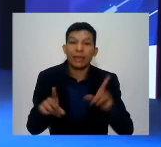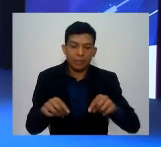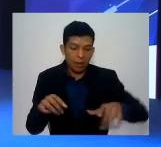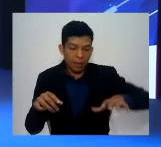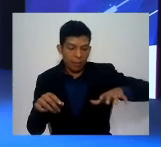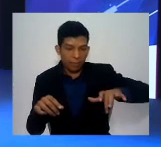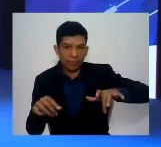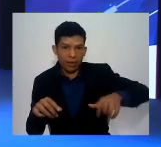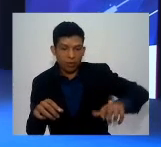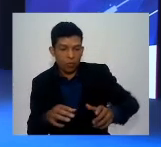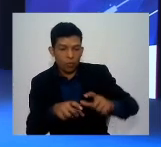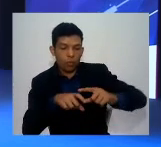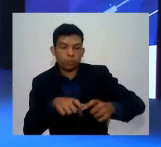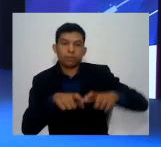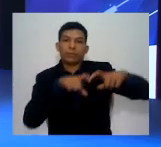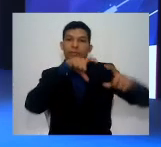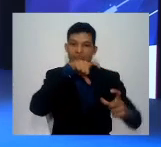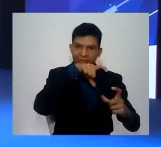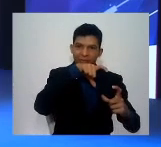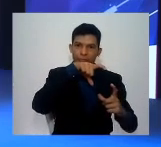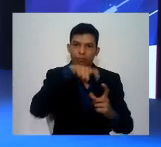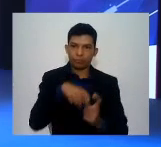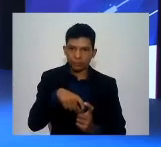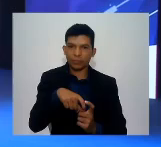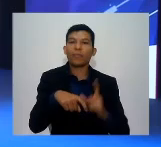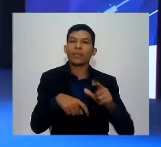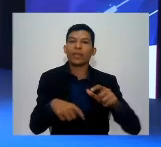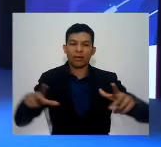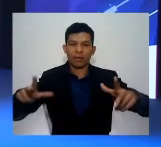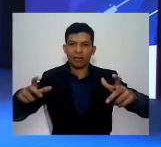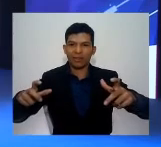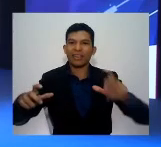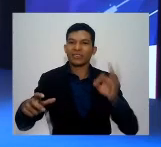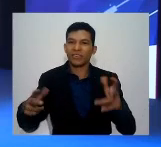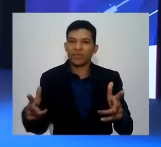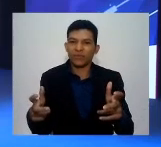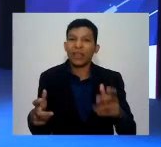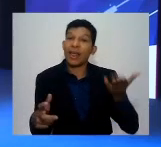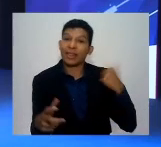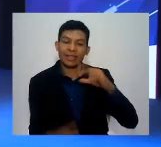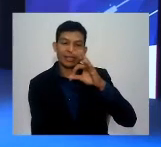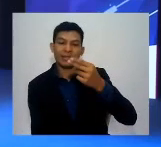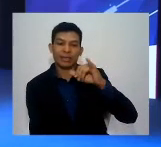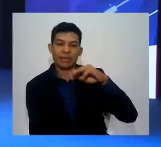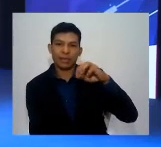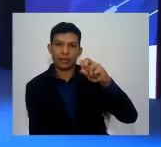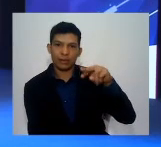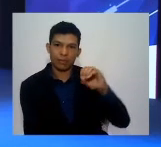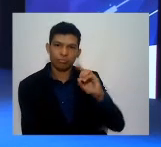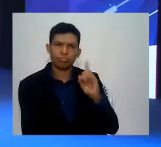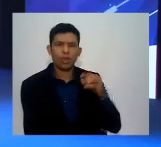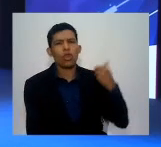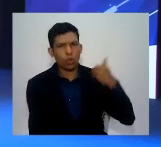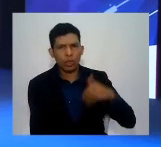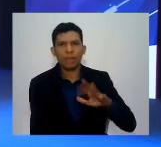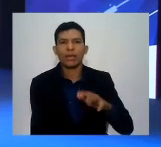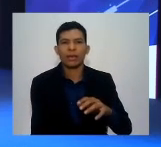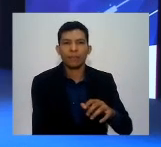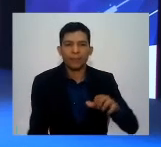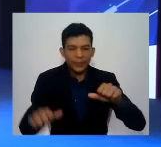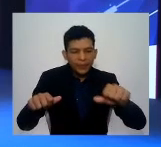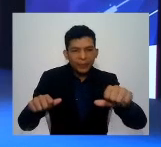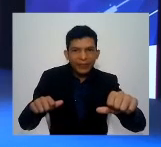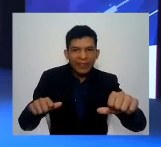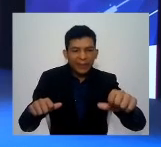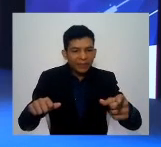del deporte es el análisis biomecánico, el análisis de la pisada, por ejemplo. Los zapatos, nosotros no le paramos a veces como mucha atención, muchas